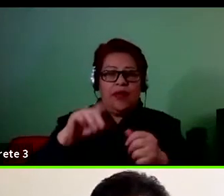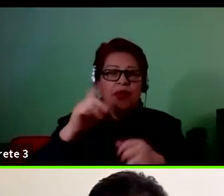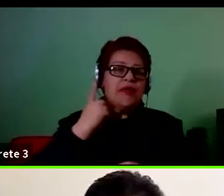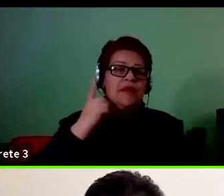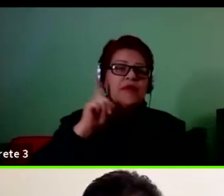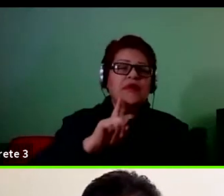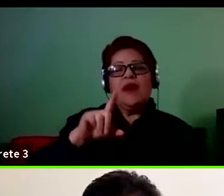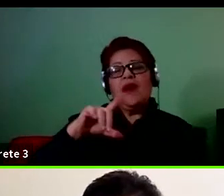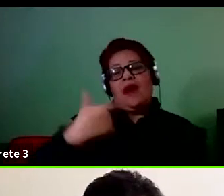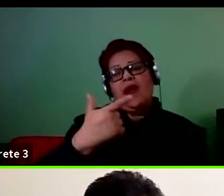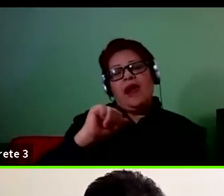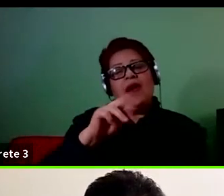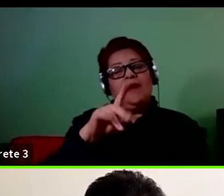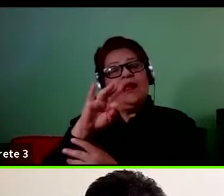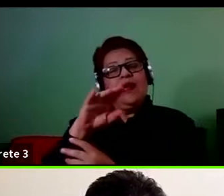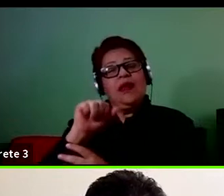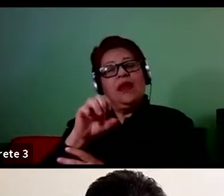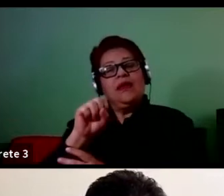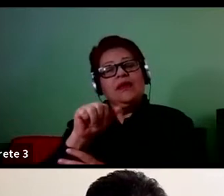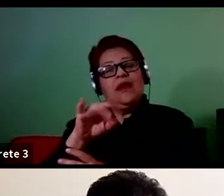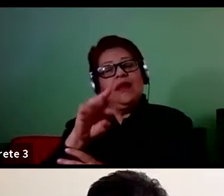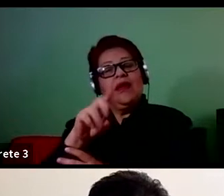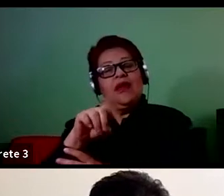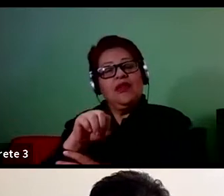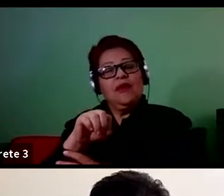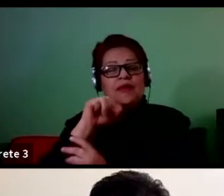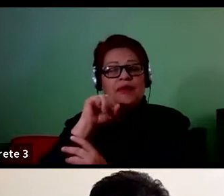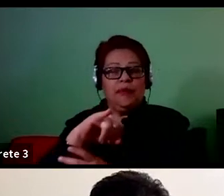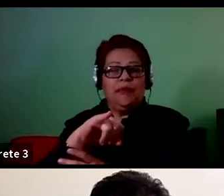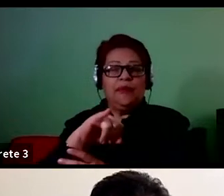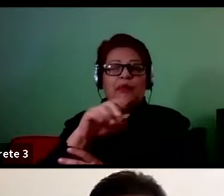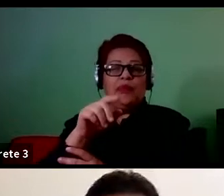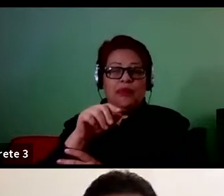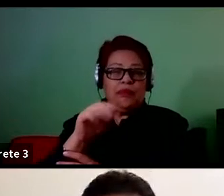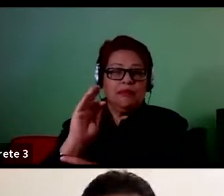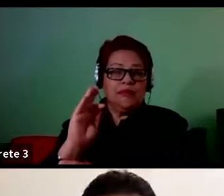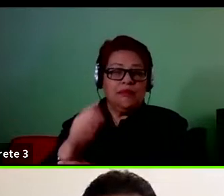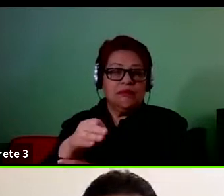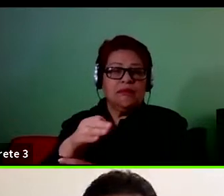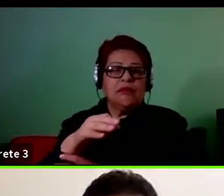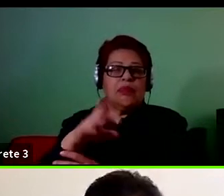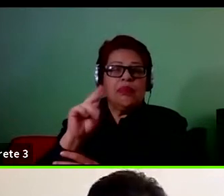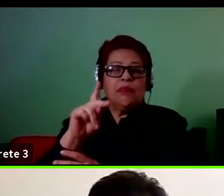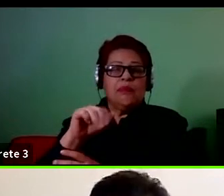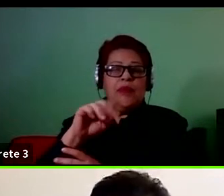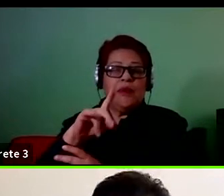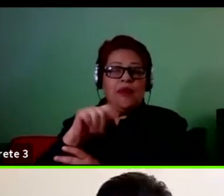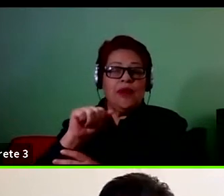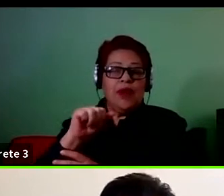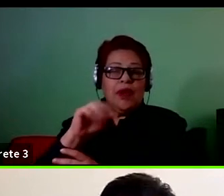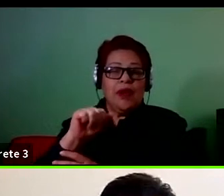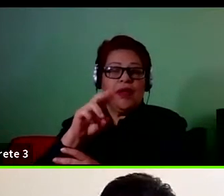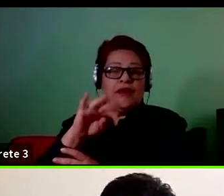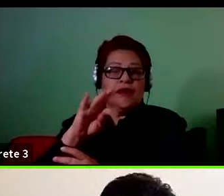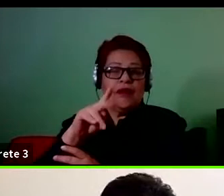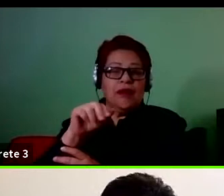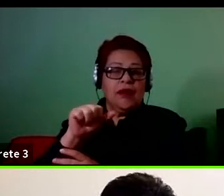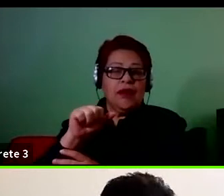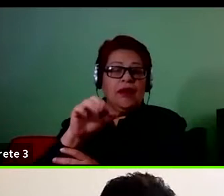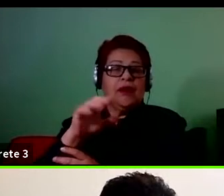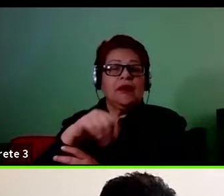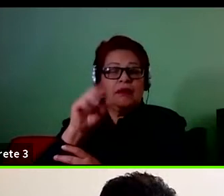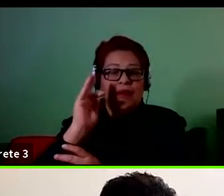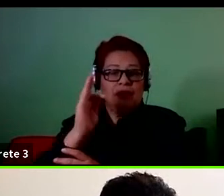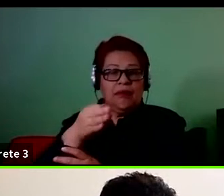Gabriela Salido Magos. Gabriela Salido, a favor. Diputada Paula Adriana Soto. Paula Soto, a favor.